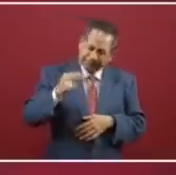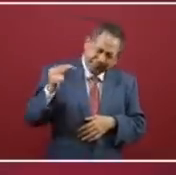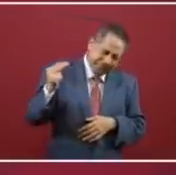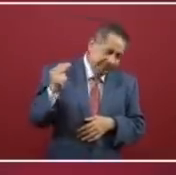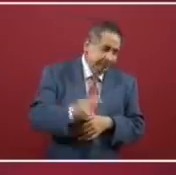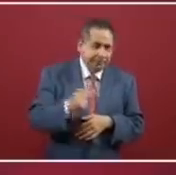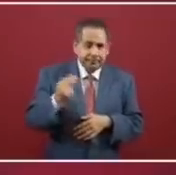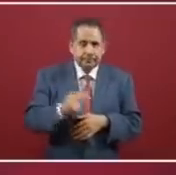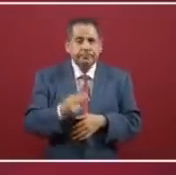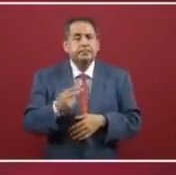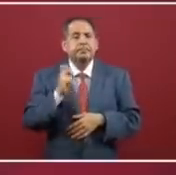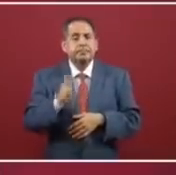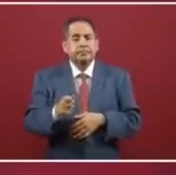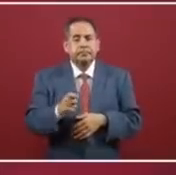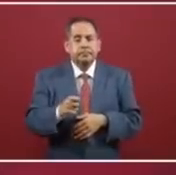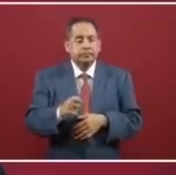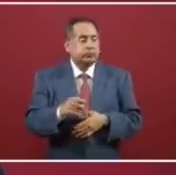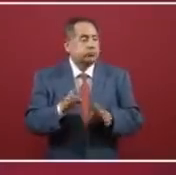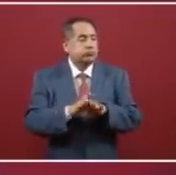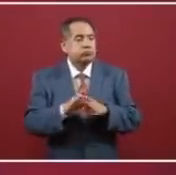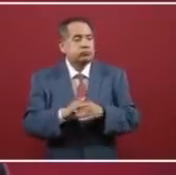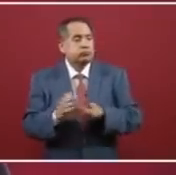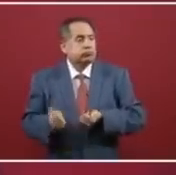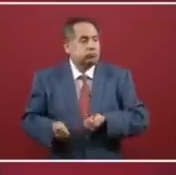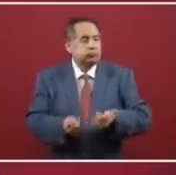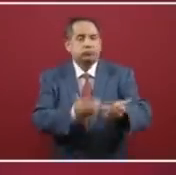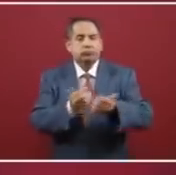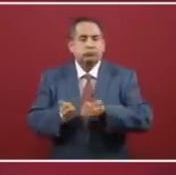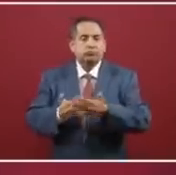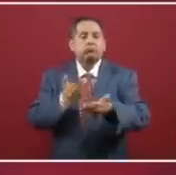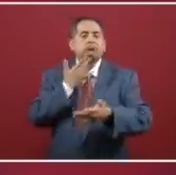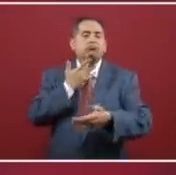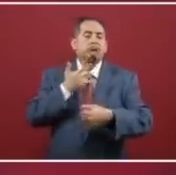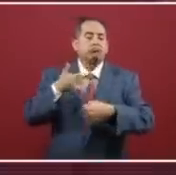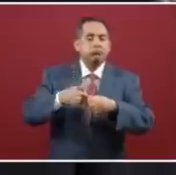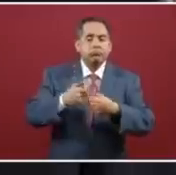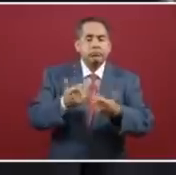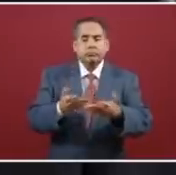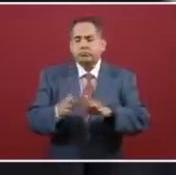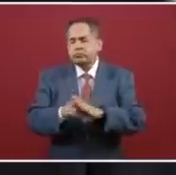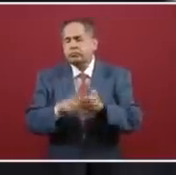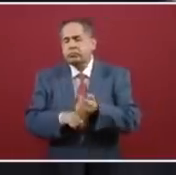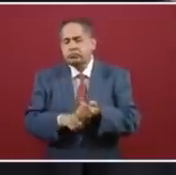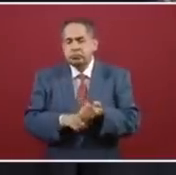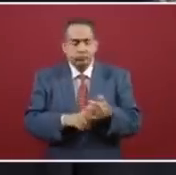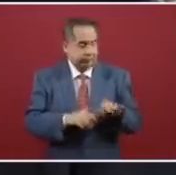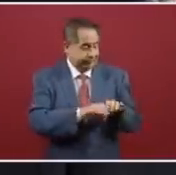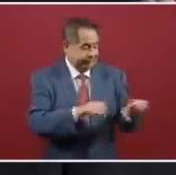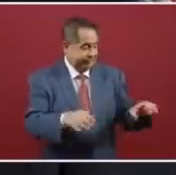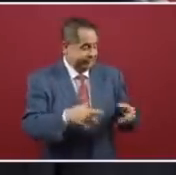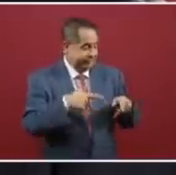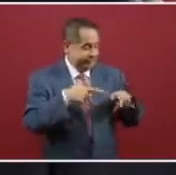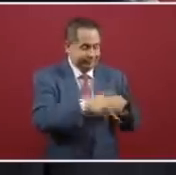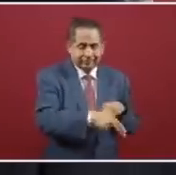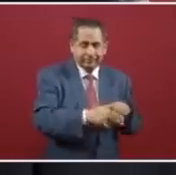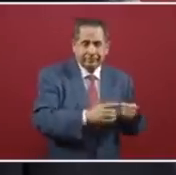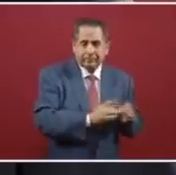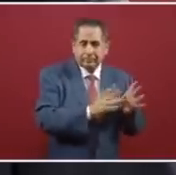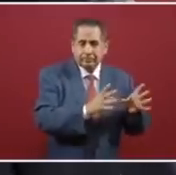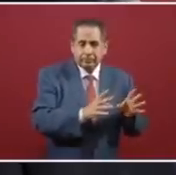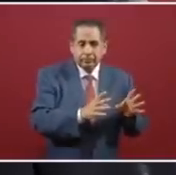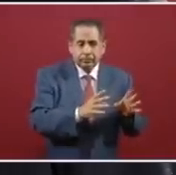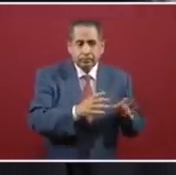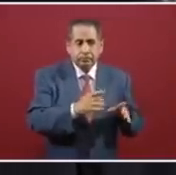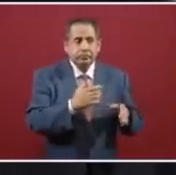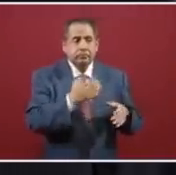tener un medio de transporte alternativo ante el riesgo riesgo de